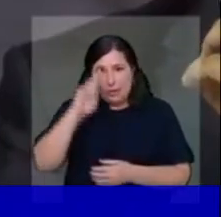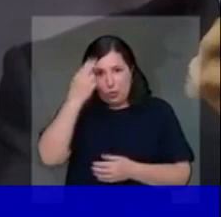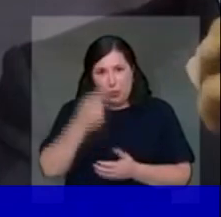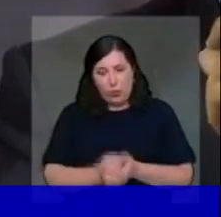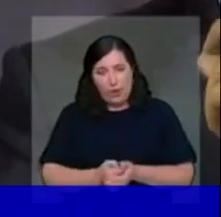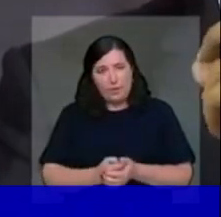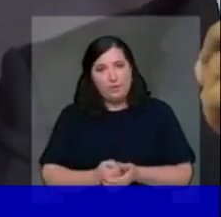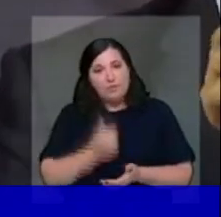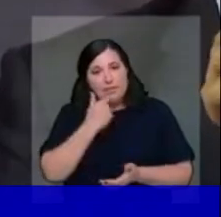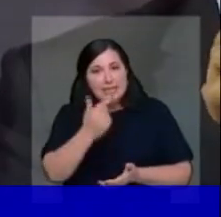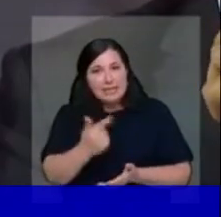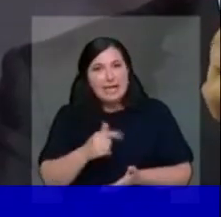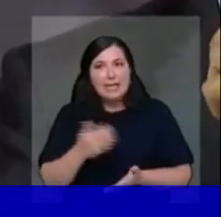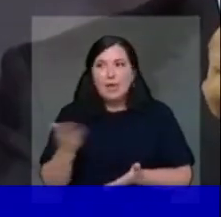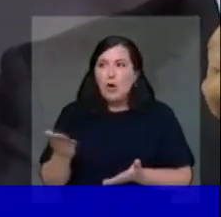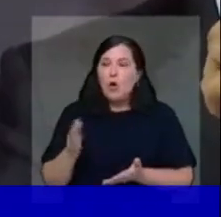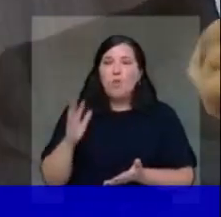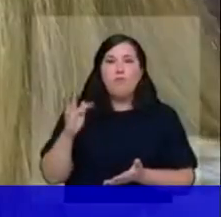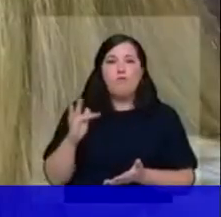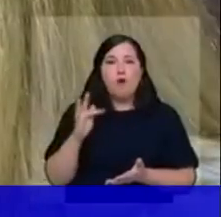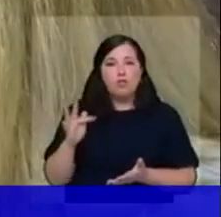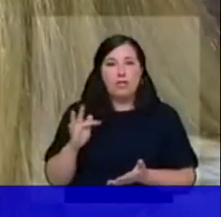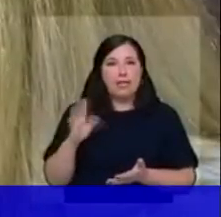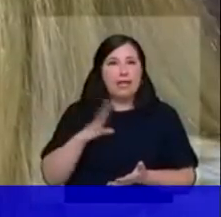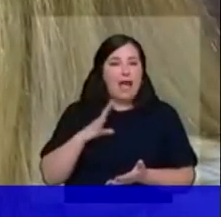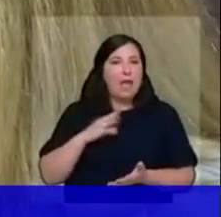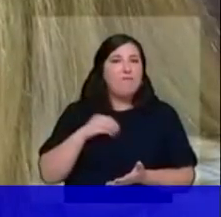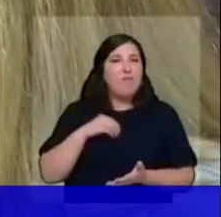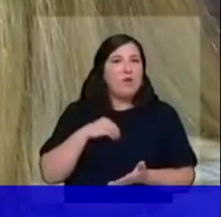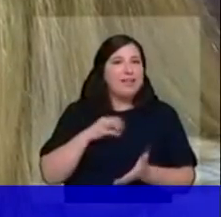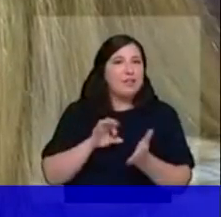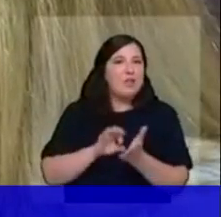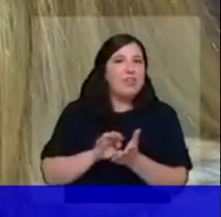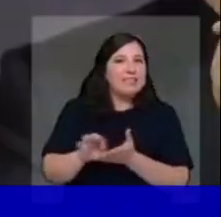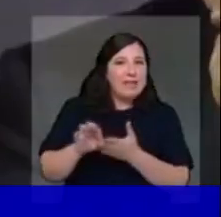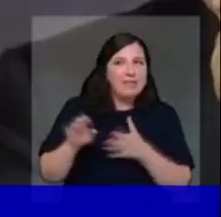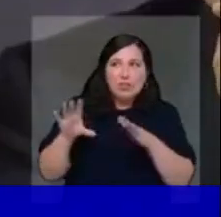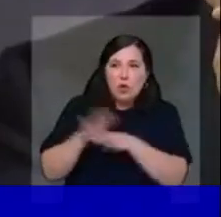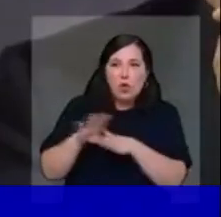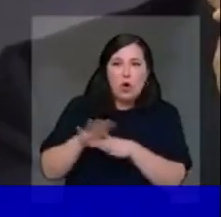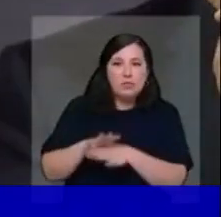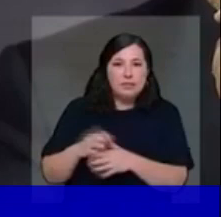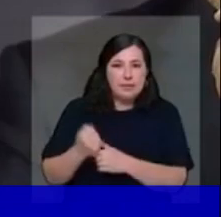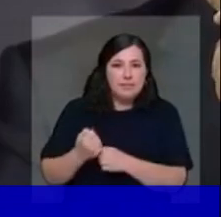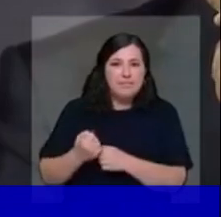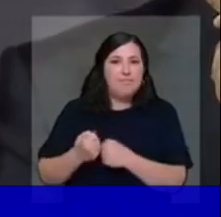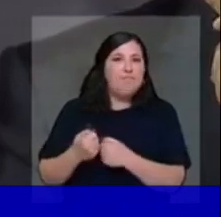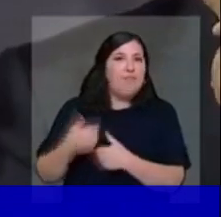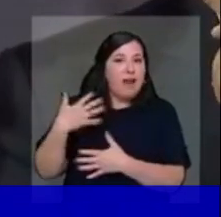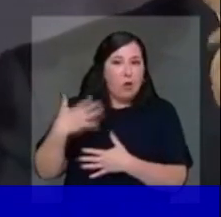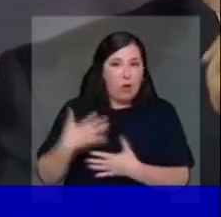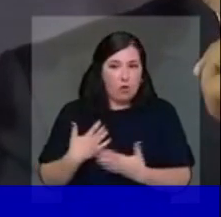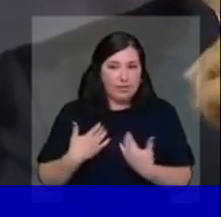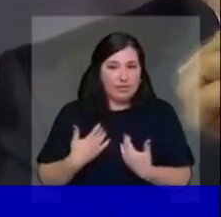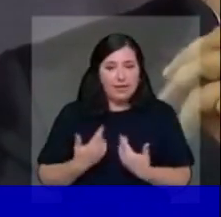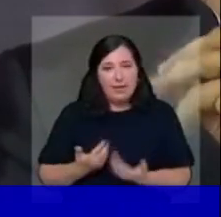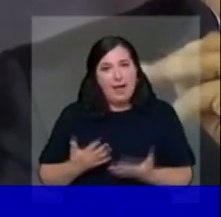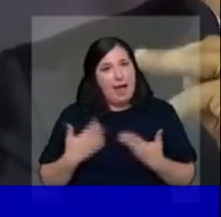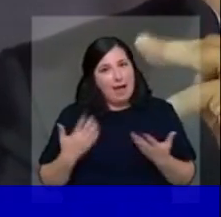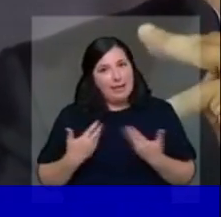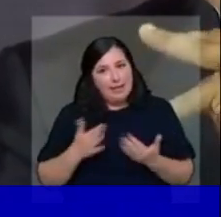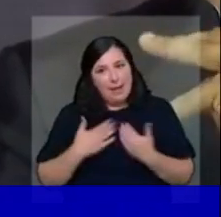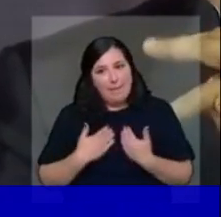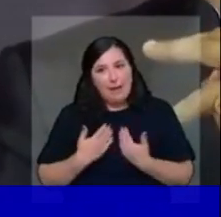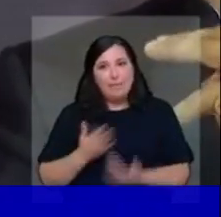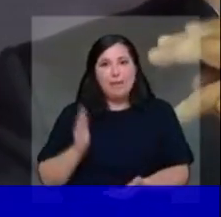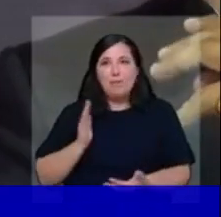de servicio de Fossati y puntos en común en valores. Y la verdad para mí es una alegría que una mujer